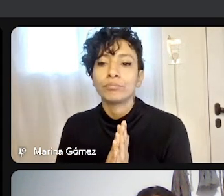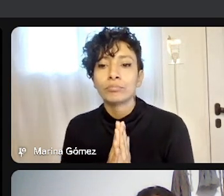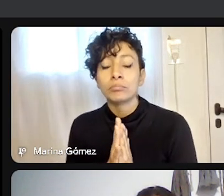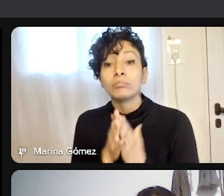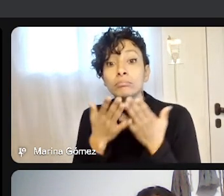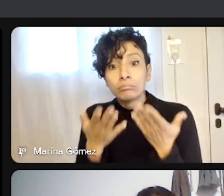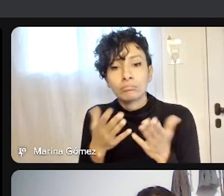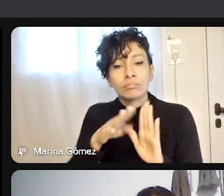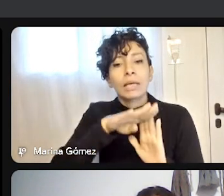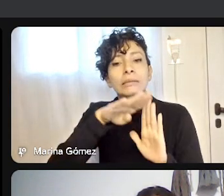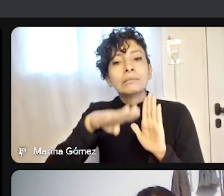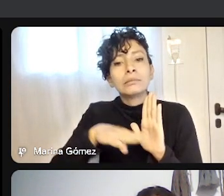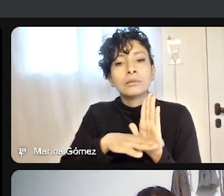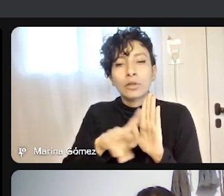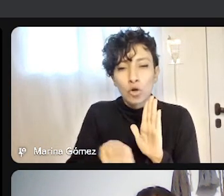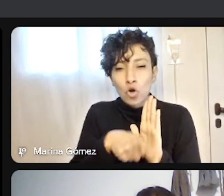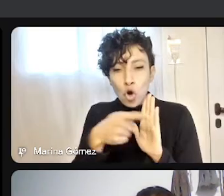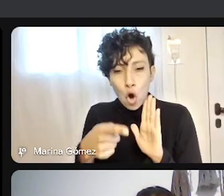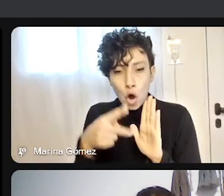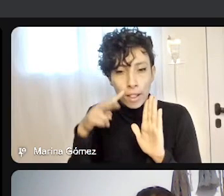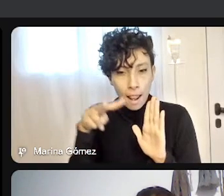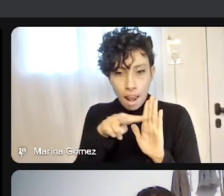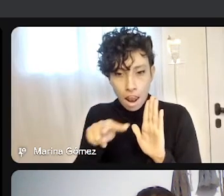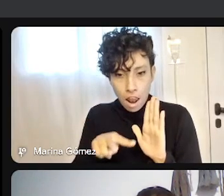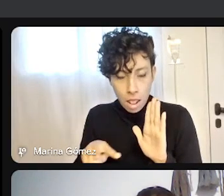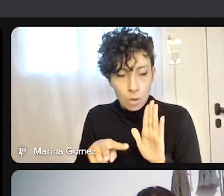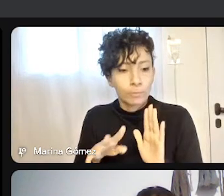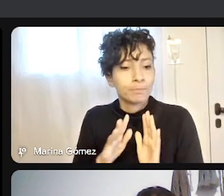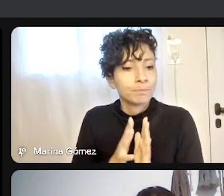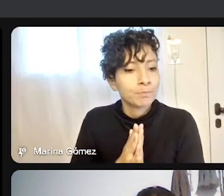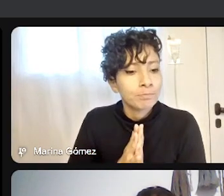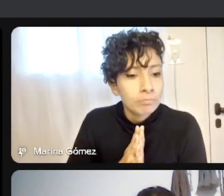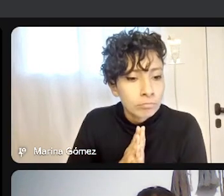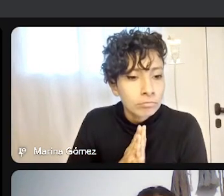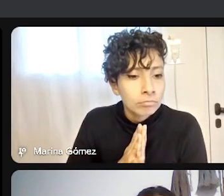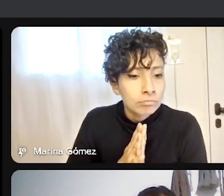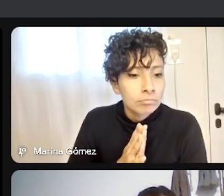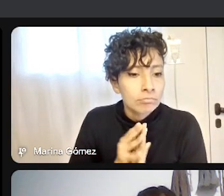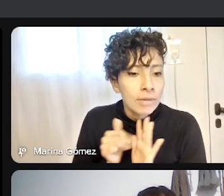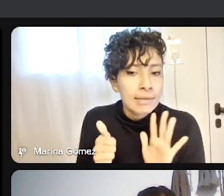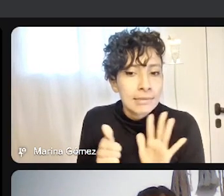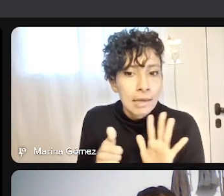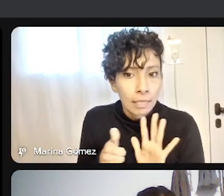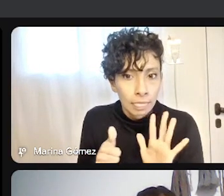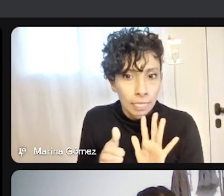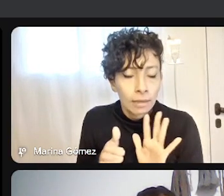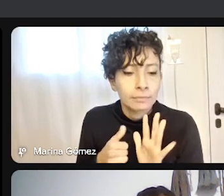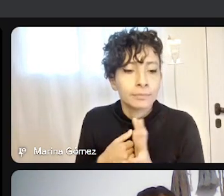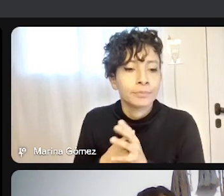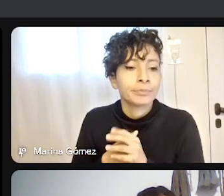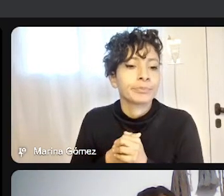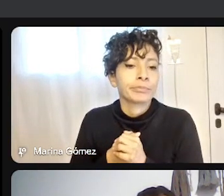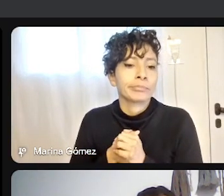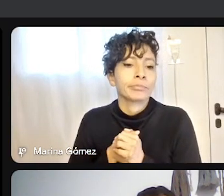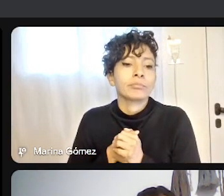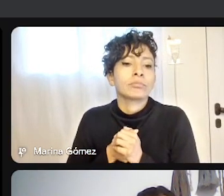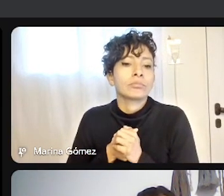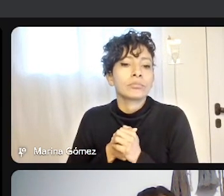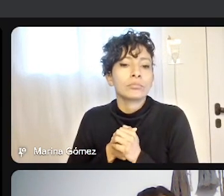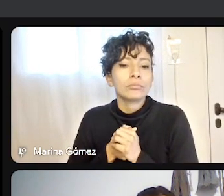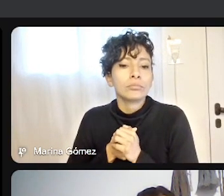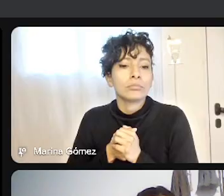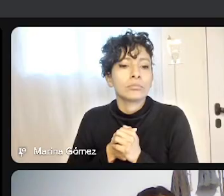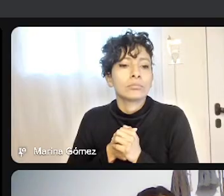Leo otra oración. Mi familia tomó una decisión. A fin de mes